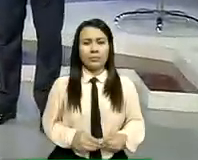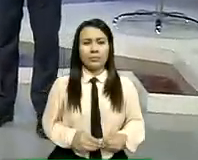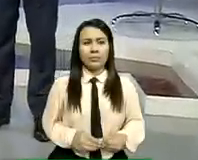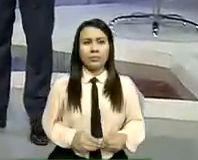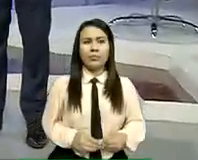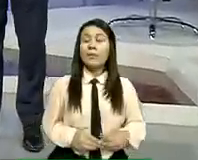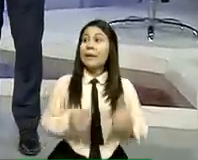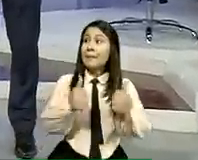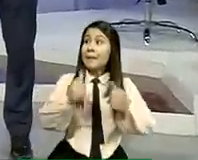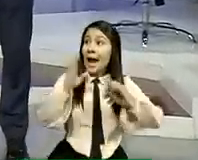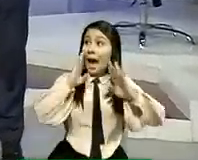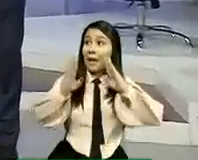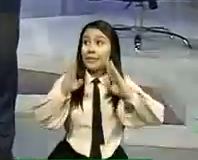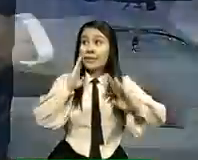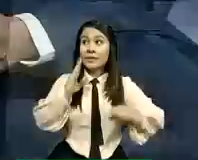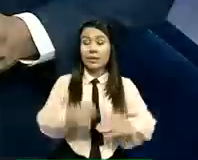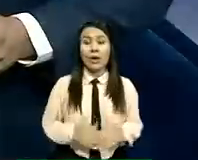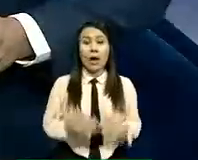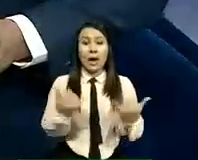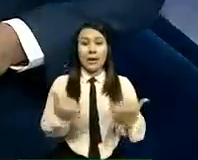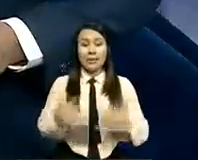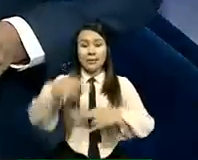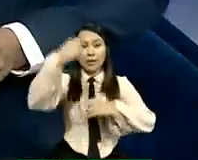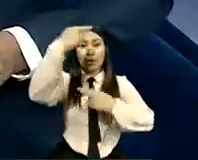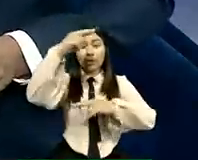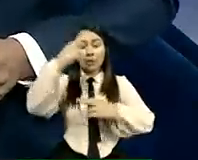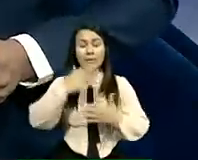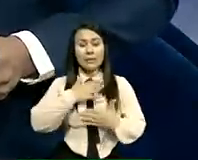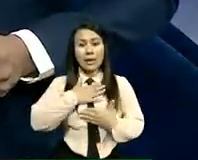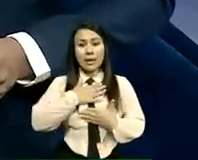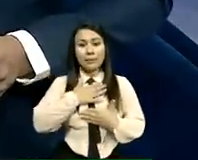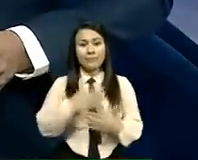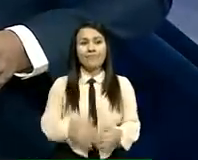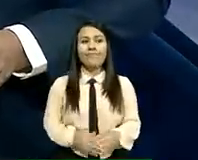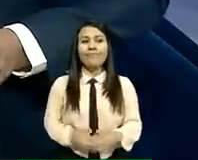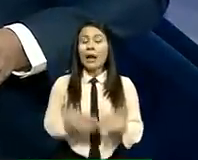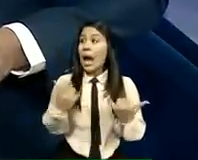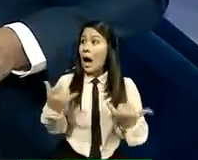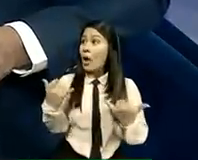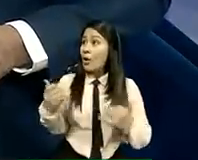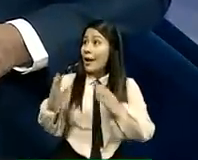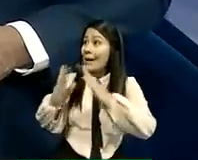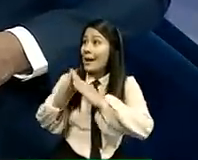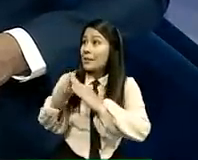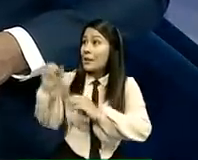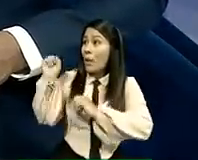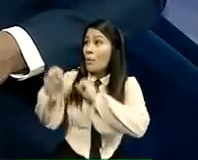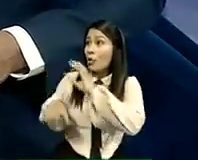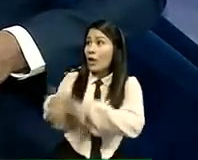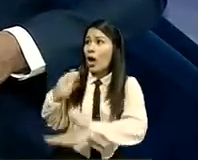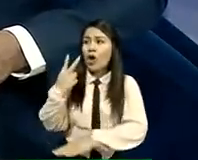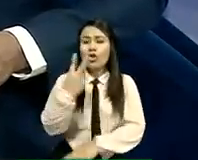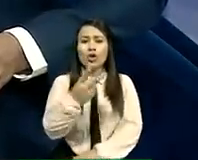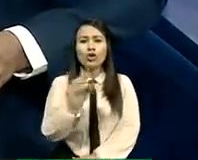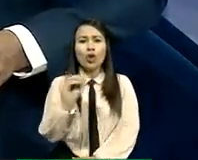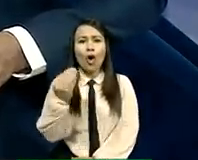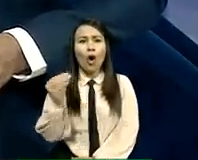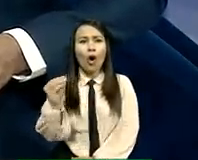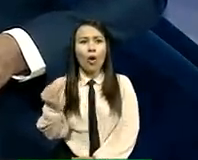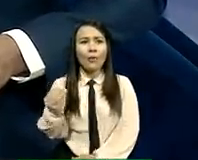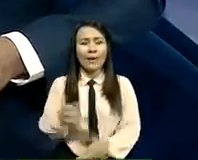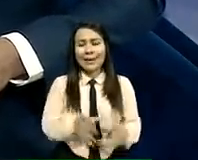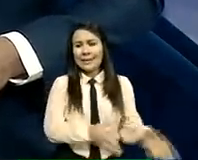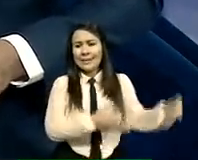Muy bien, presten atención a esta nota, señoras y señores. Sacan de una casa abandonada a dos jóvenes y les